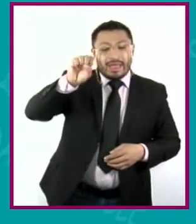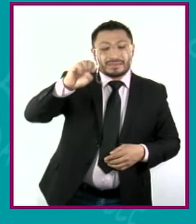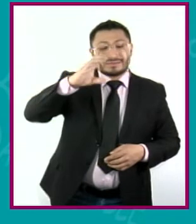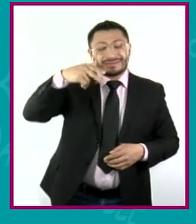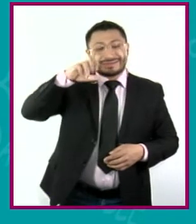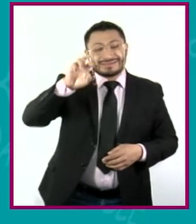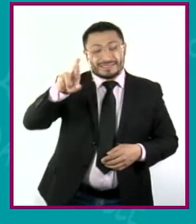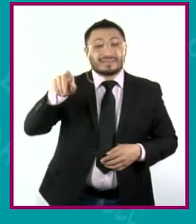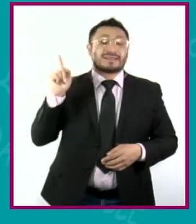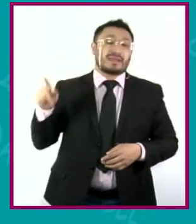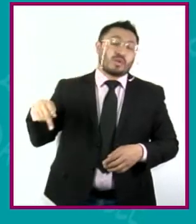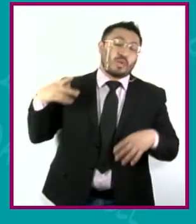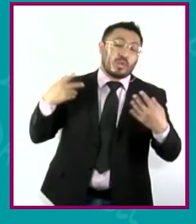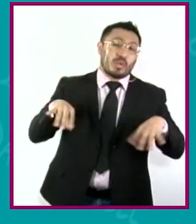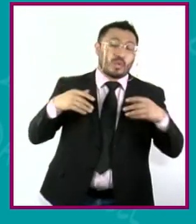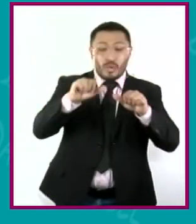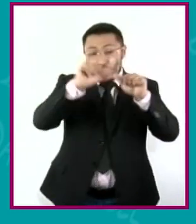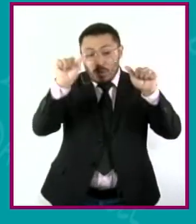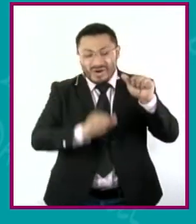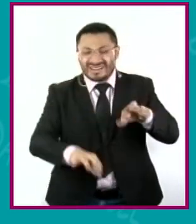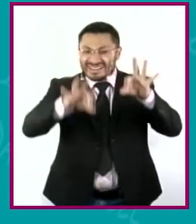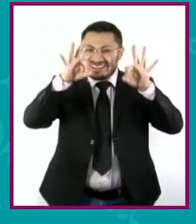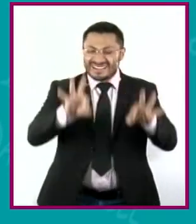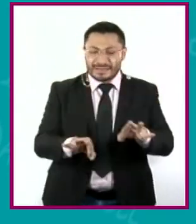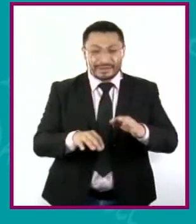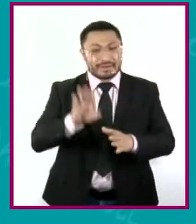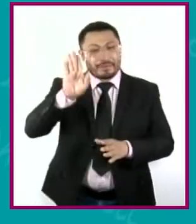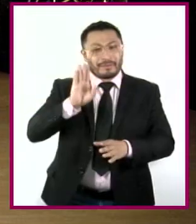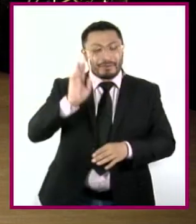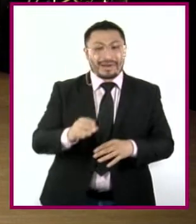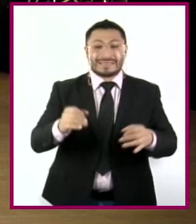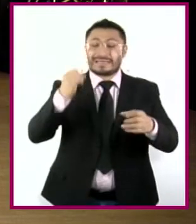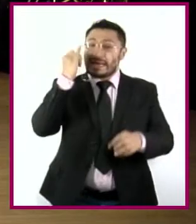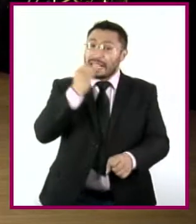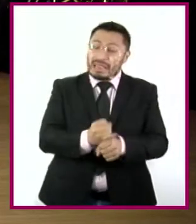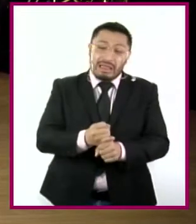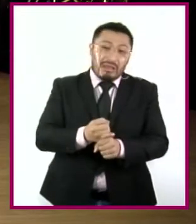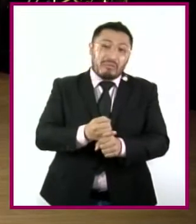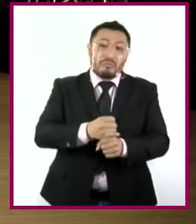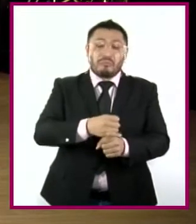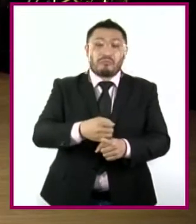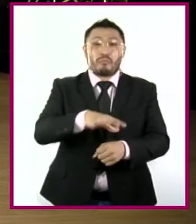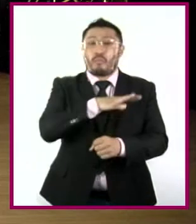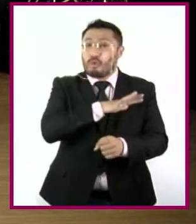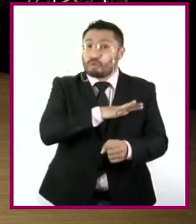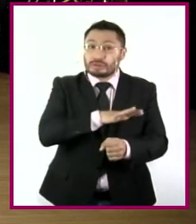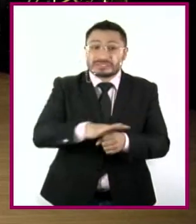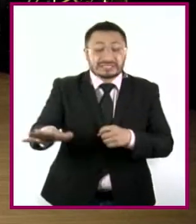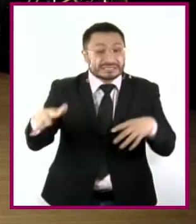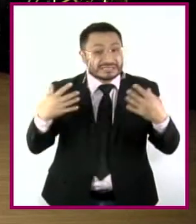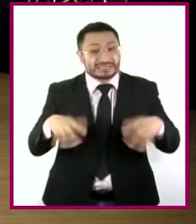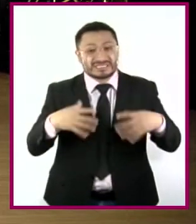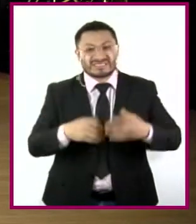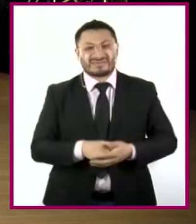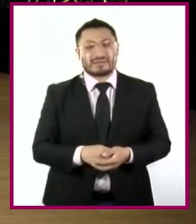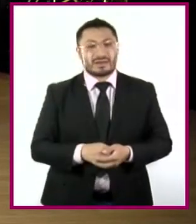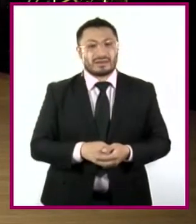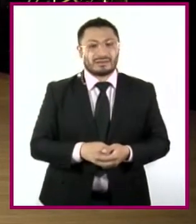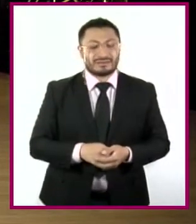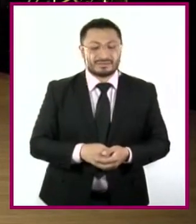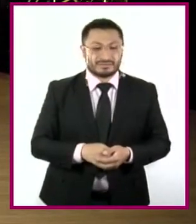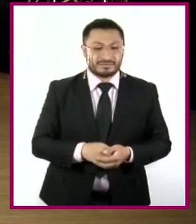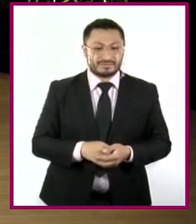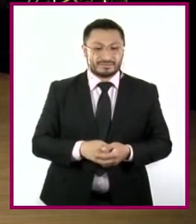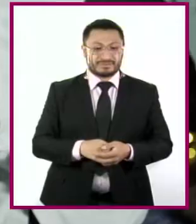de figuras imposibles, teselados y mundos imaginarios. Interesantísimo, ¿no? Cada uno de ellos amerita un